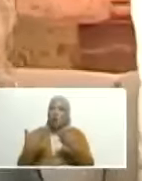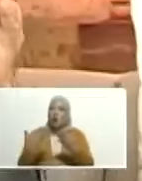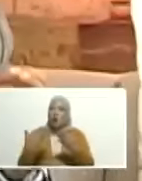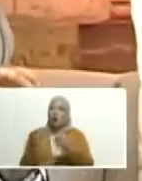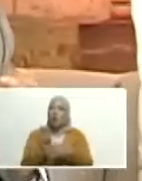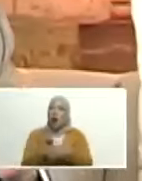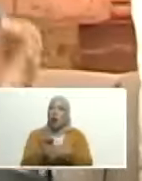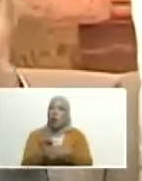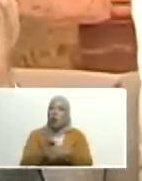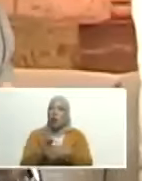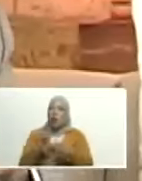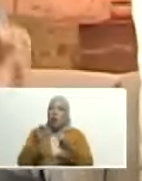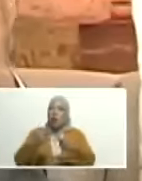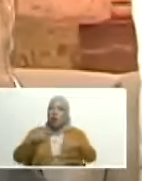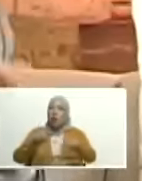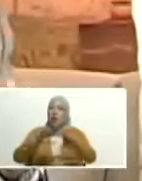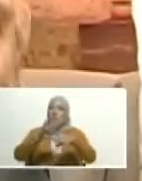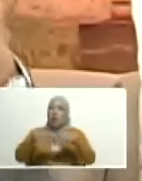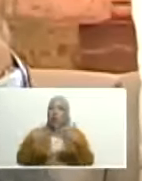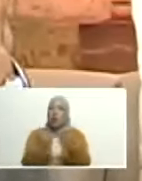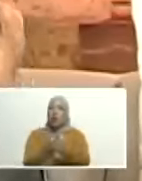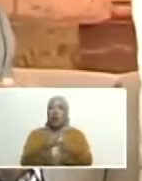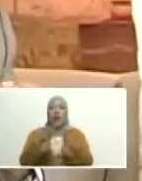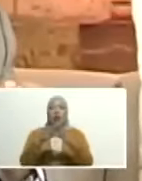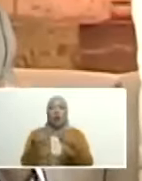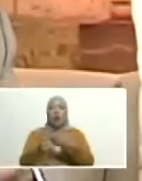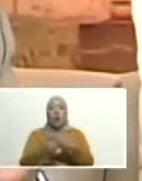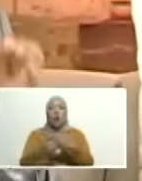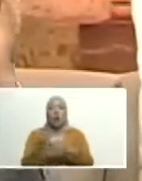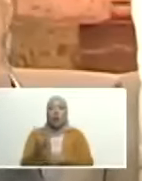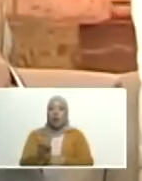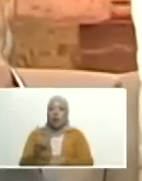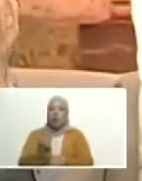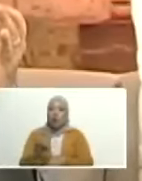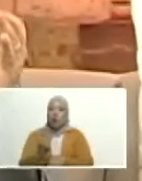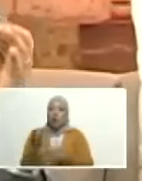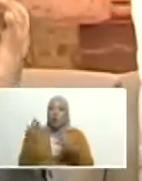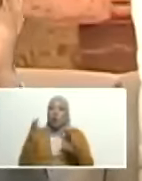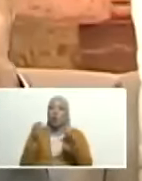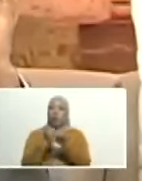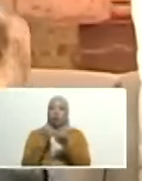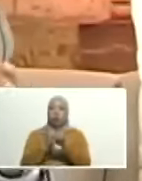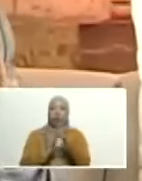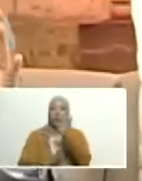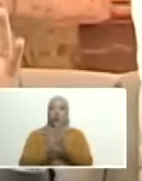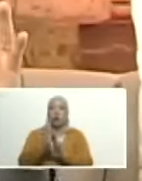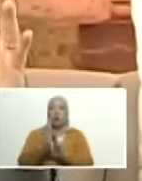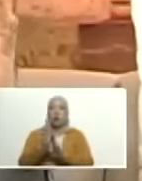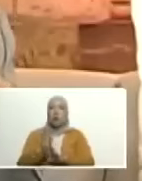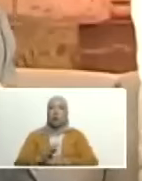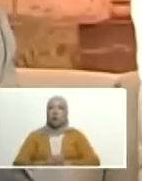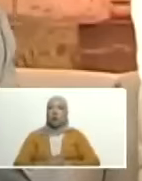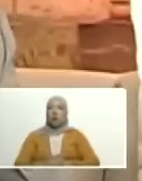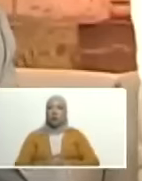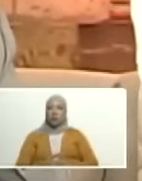y sostenido de todas las sanciones contra Venezuela. Progresivo y sostenido.